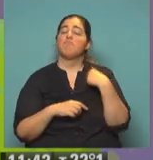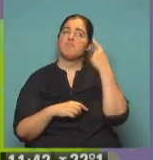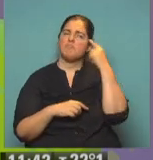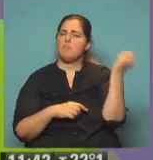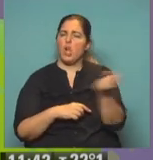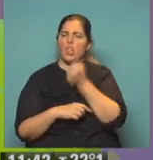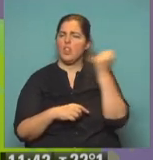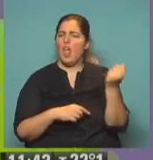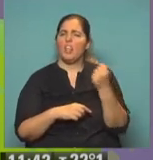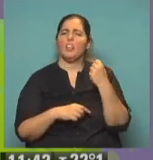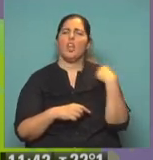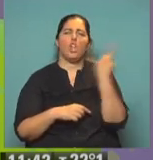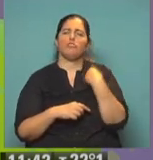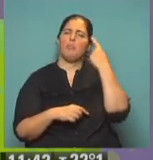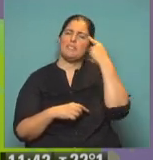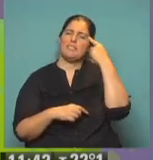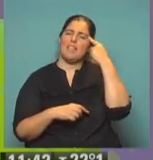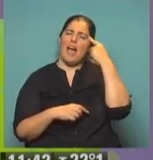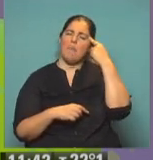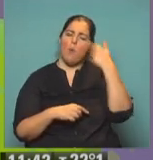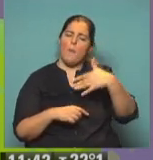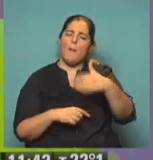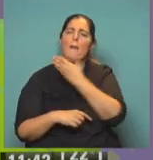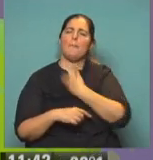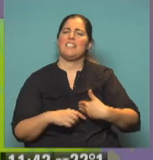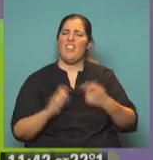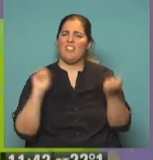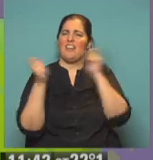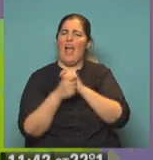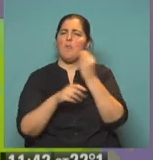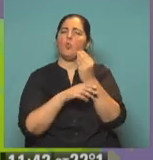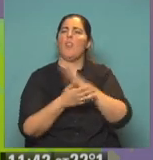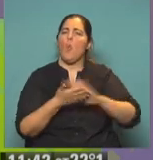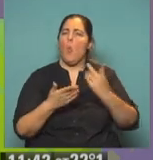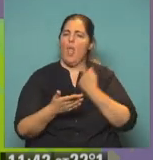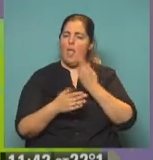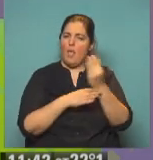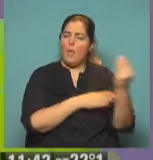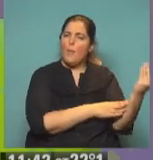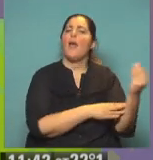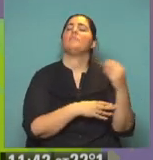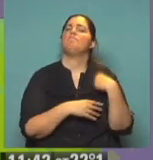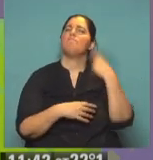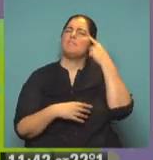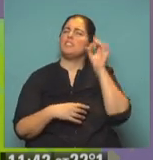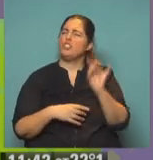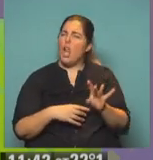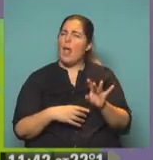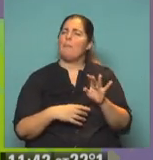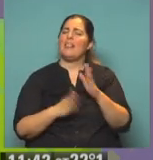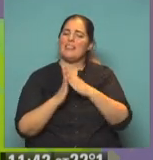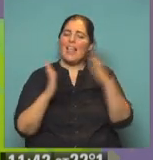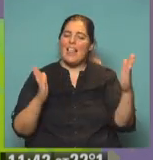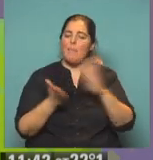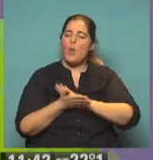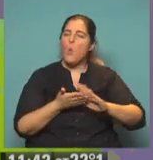de cara al cambio de presidente y a las nuevas autoridades, pensar no solamente en iniciar una etapa que tenga que ver con